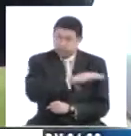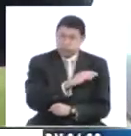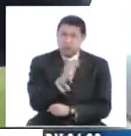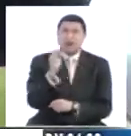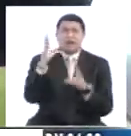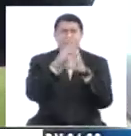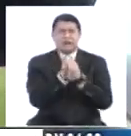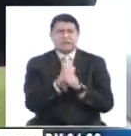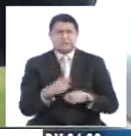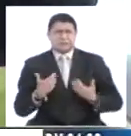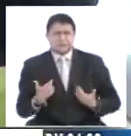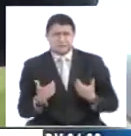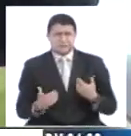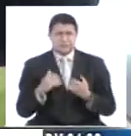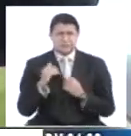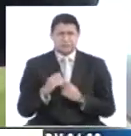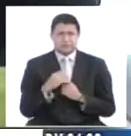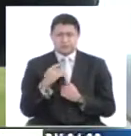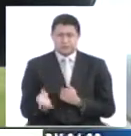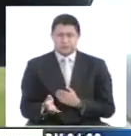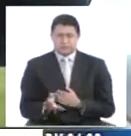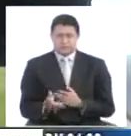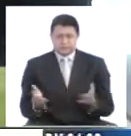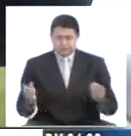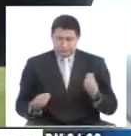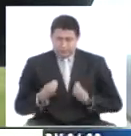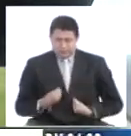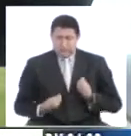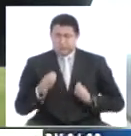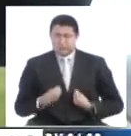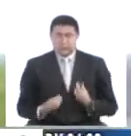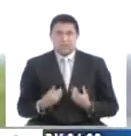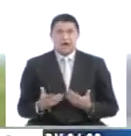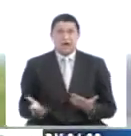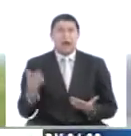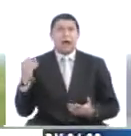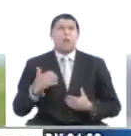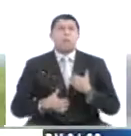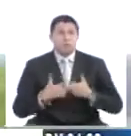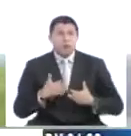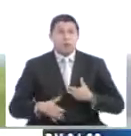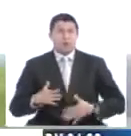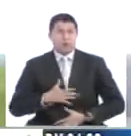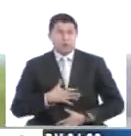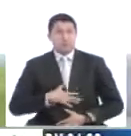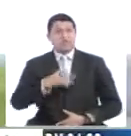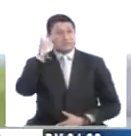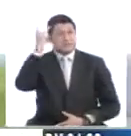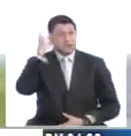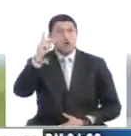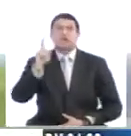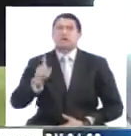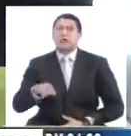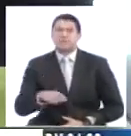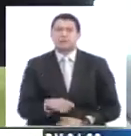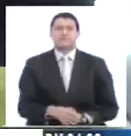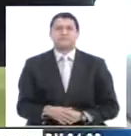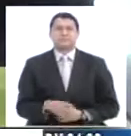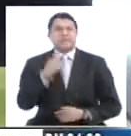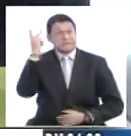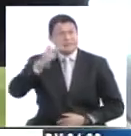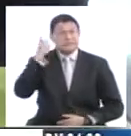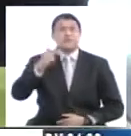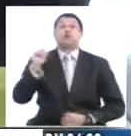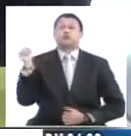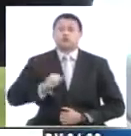muriendo de una forma ansiosa ya que es un problema metabólico y psicológicas y tan psicológico es